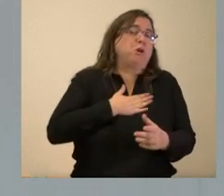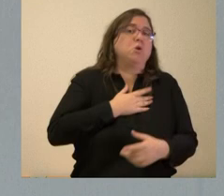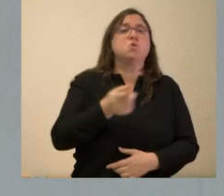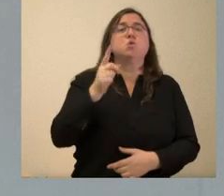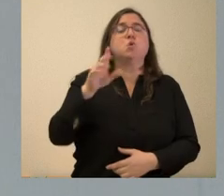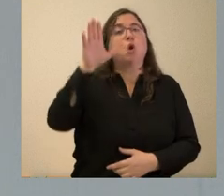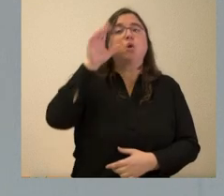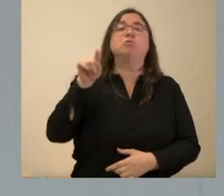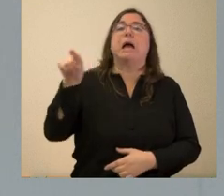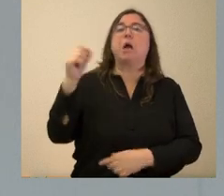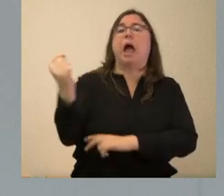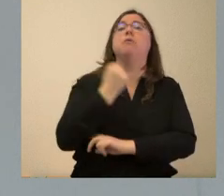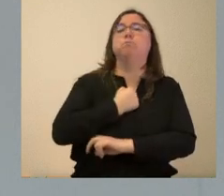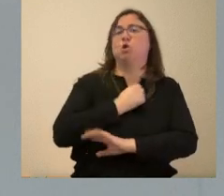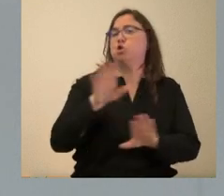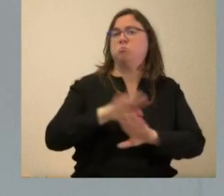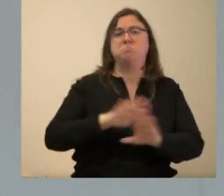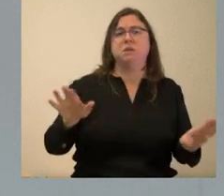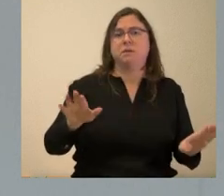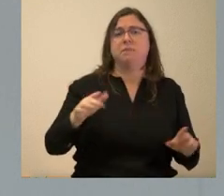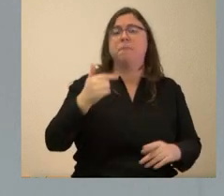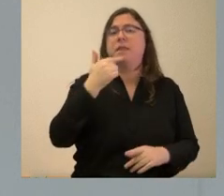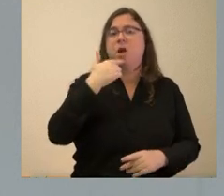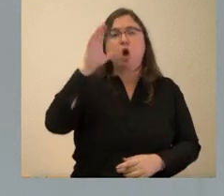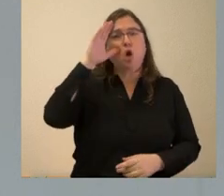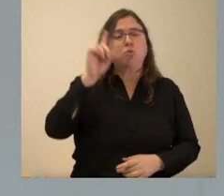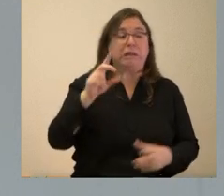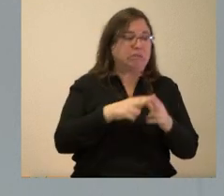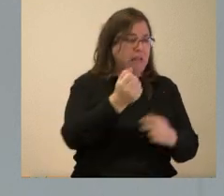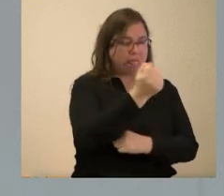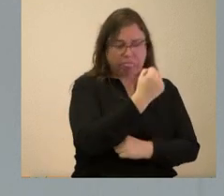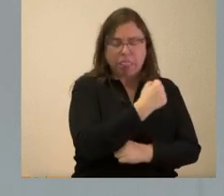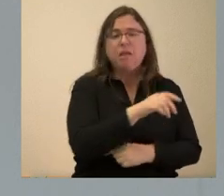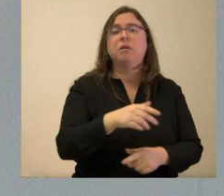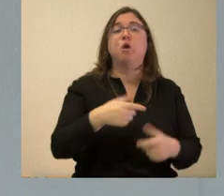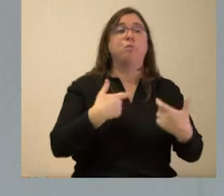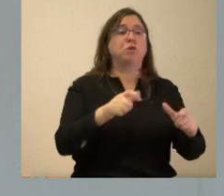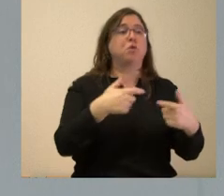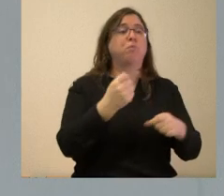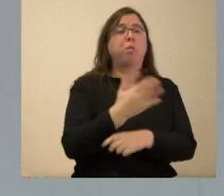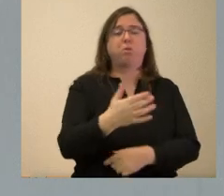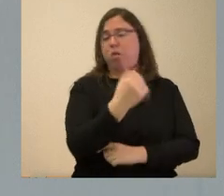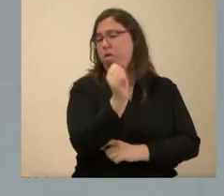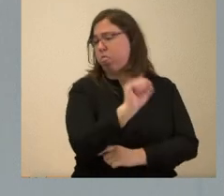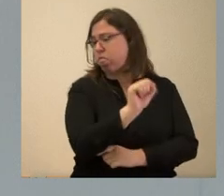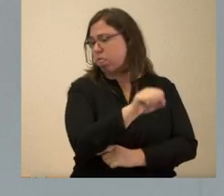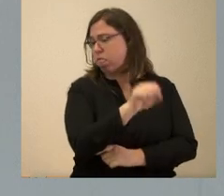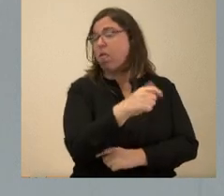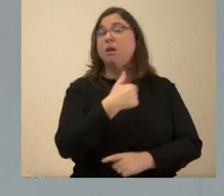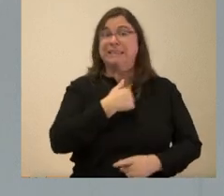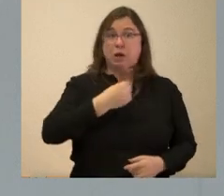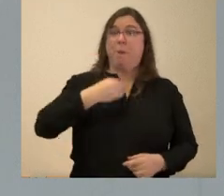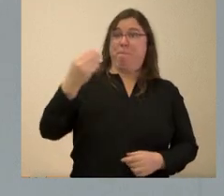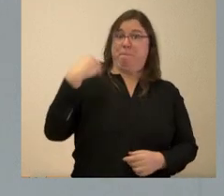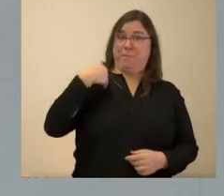a quienes le prestan apoyo parlamentario que no escucha a la sociedad no escucha a los centros productivos y que al final cuando usted me pide opinión sobre algo